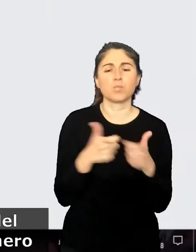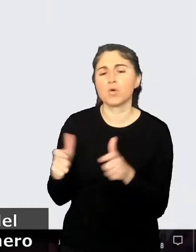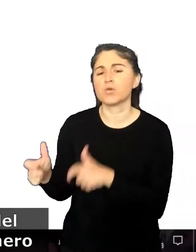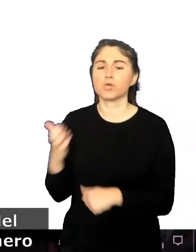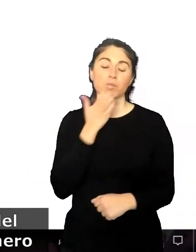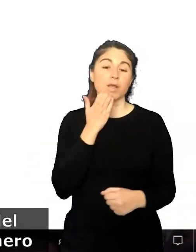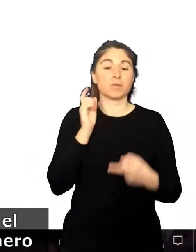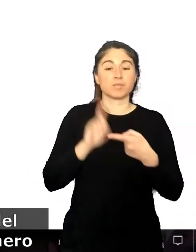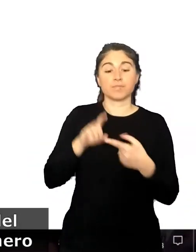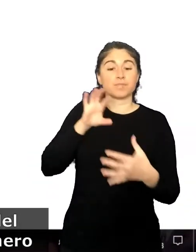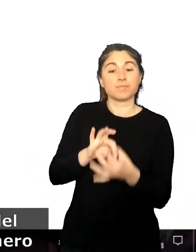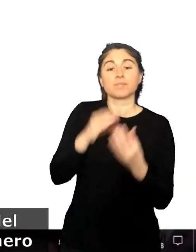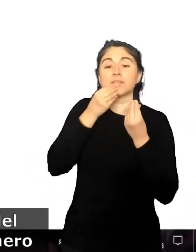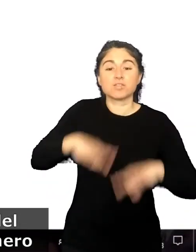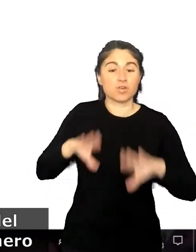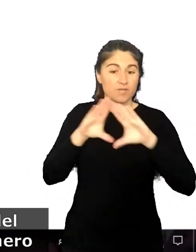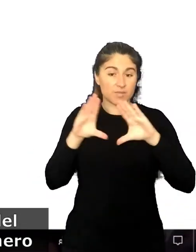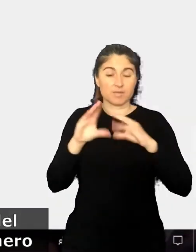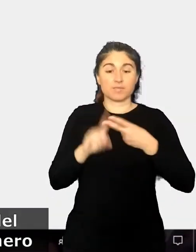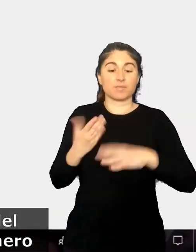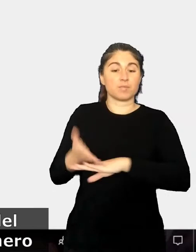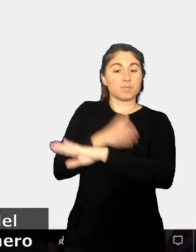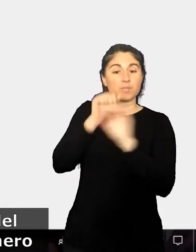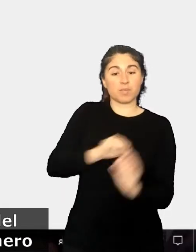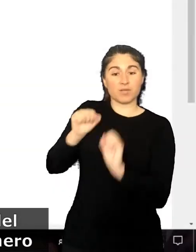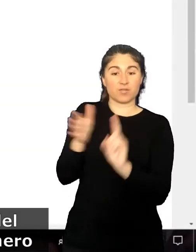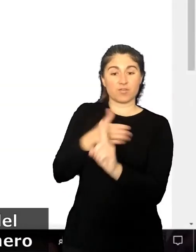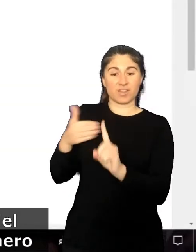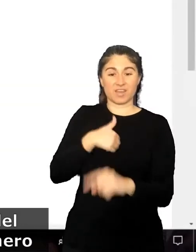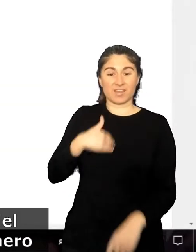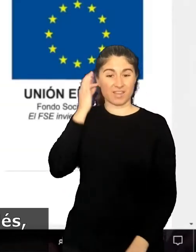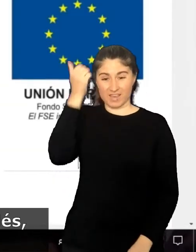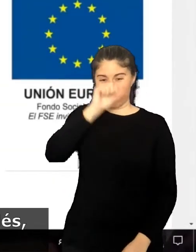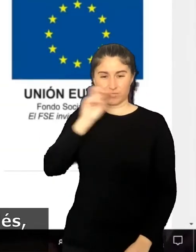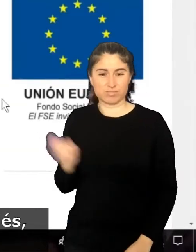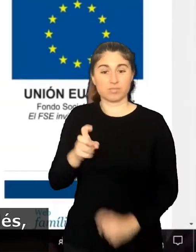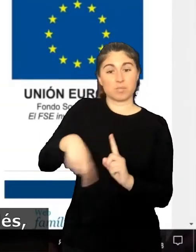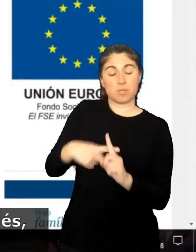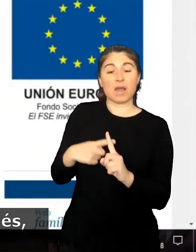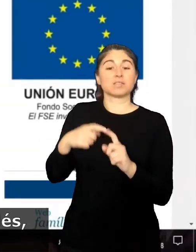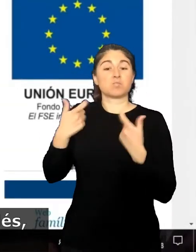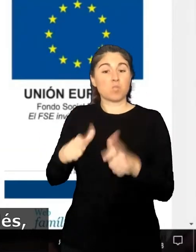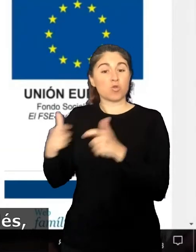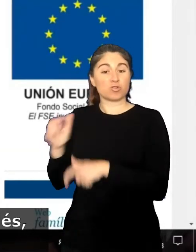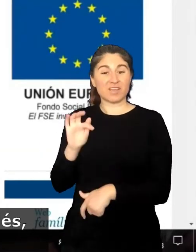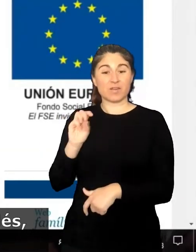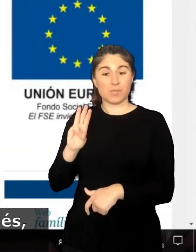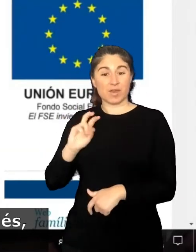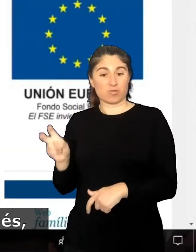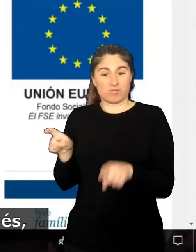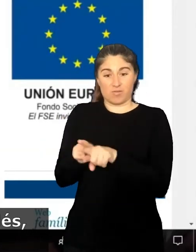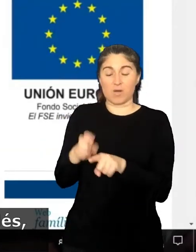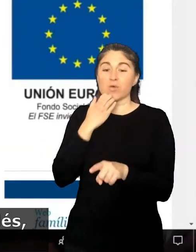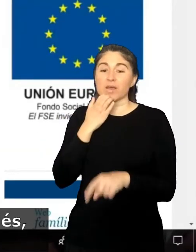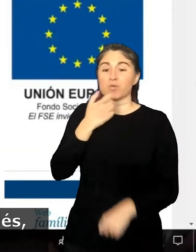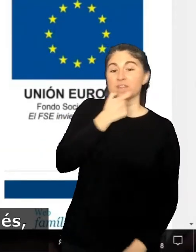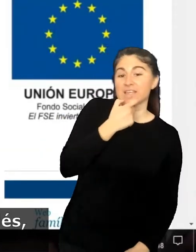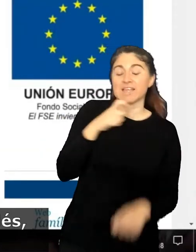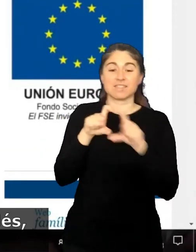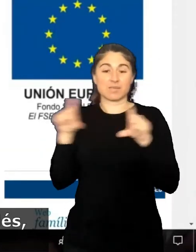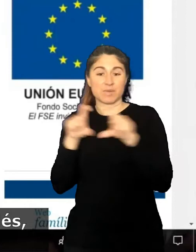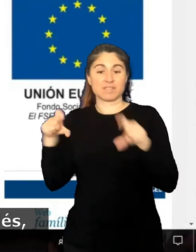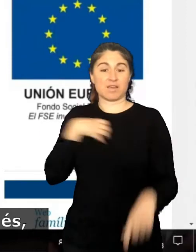pues, tenemos módulos sobre la historia del feminismo prevención de la violencia de género y luego los típicos módulos de FP como inglés,